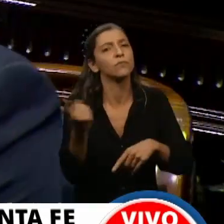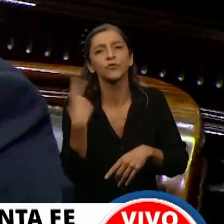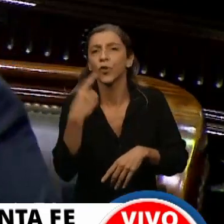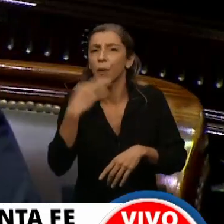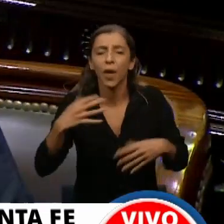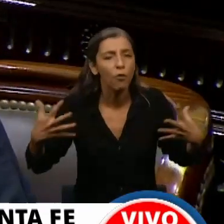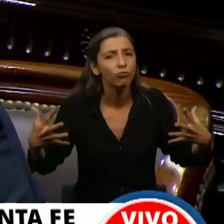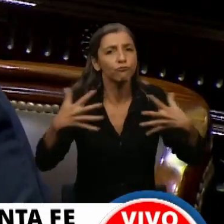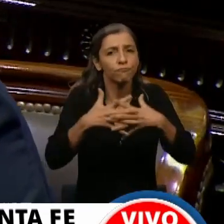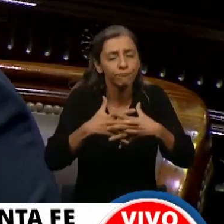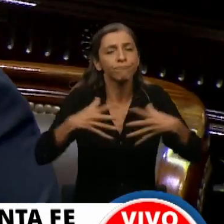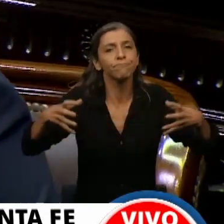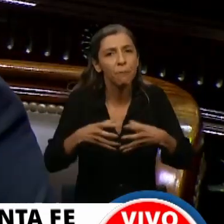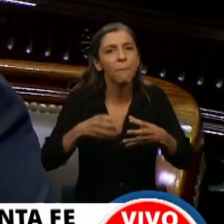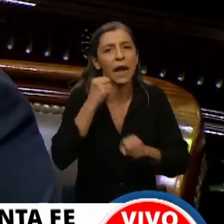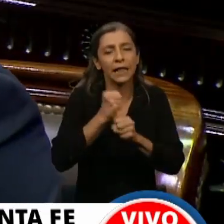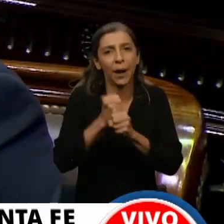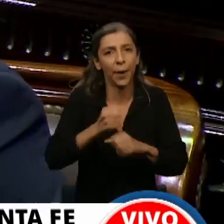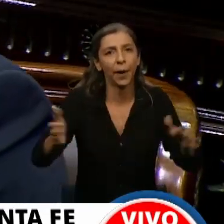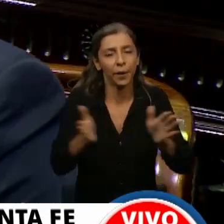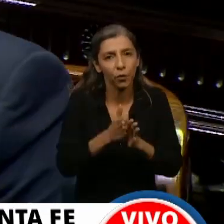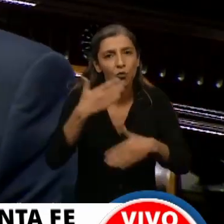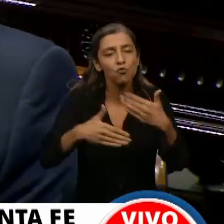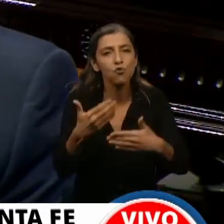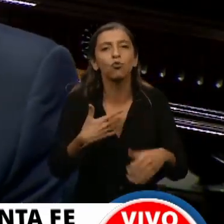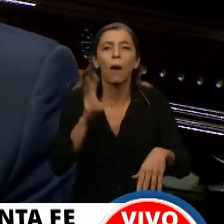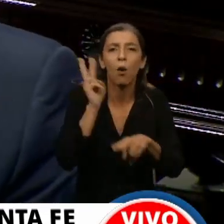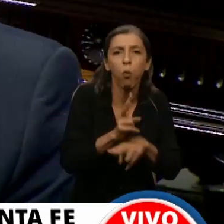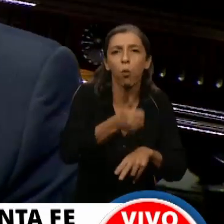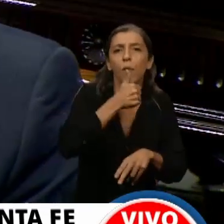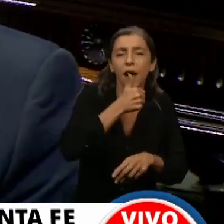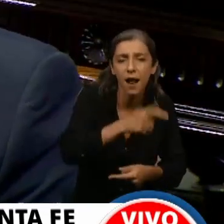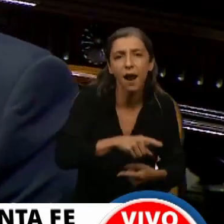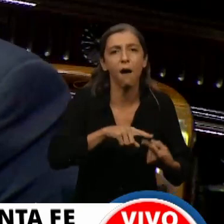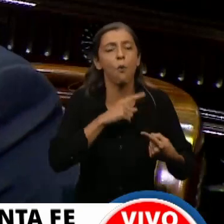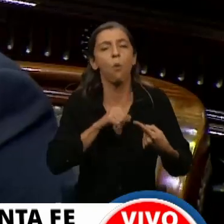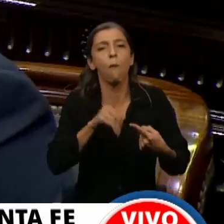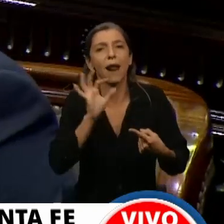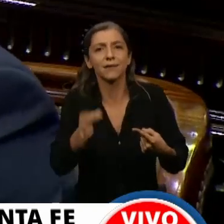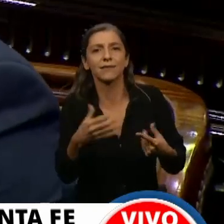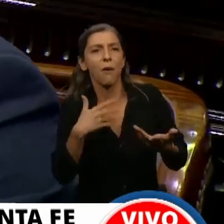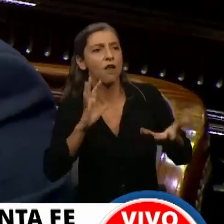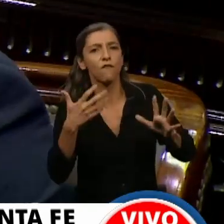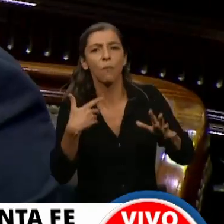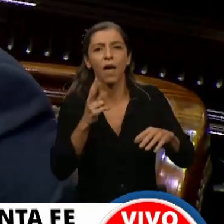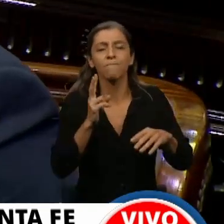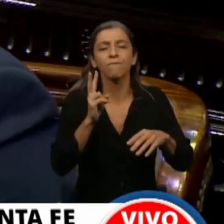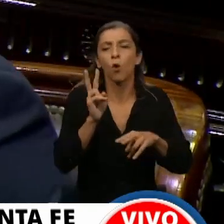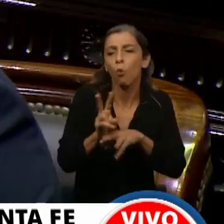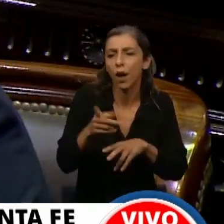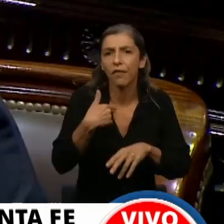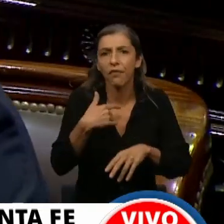preservación frente a recursos naturales como el agua, tener una mirada de cuidado frente a la